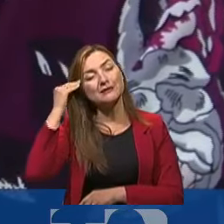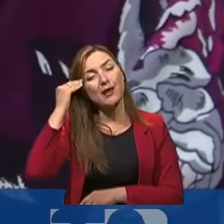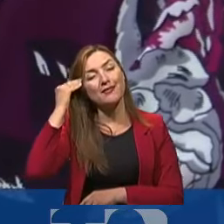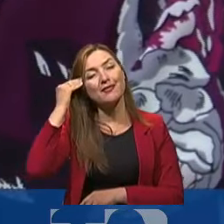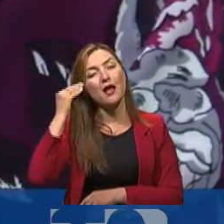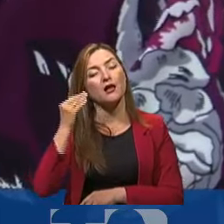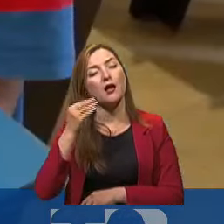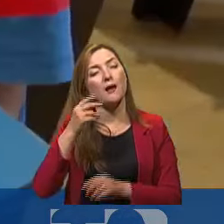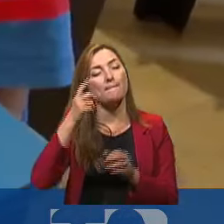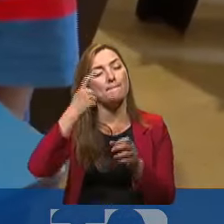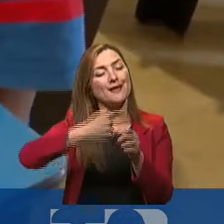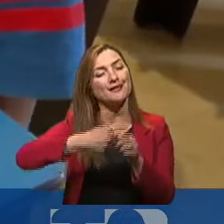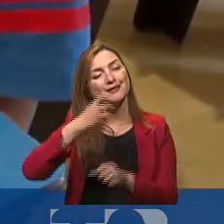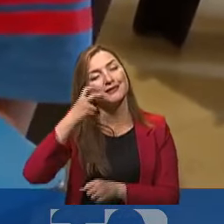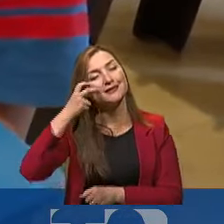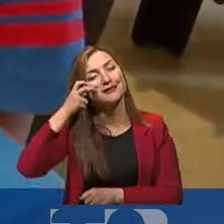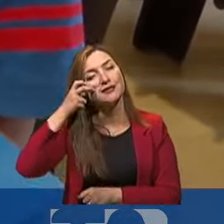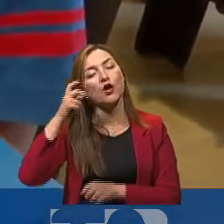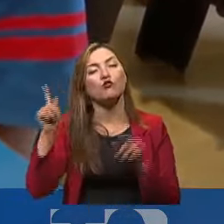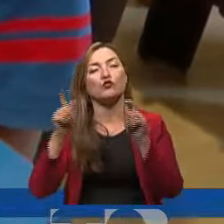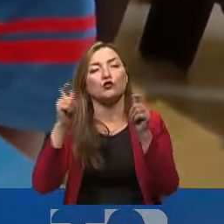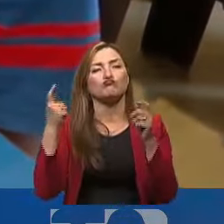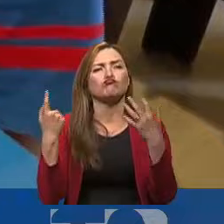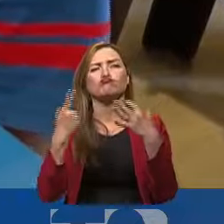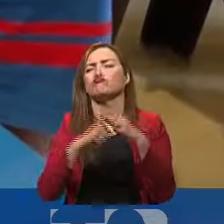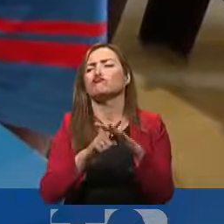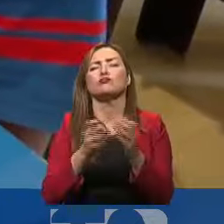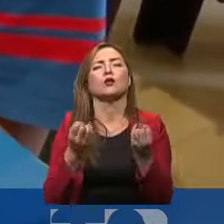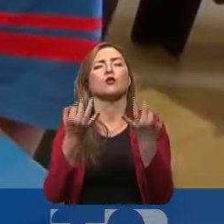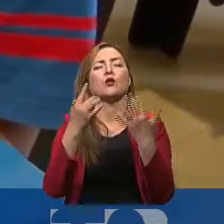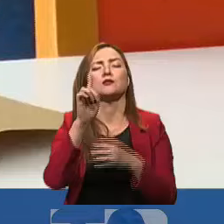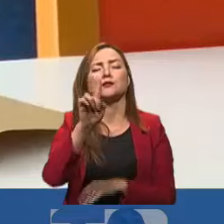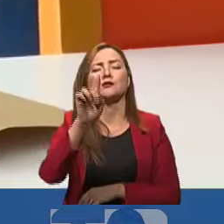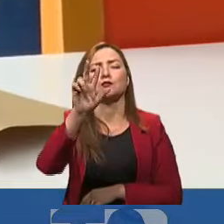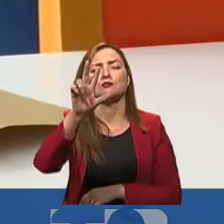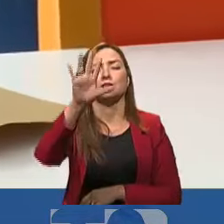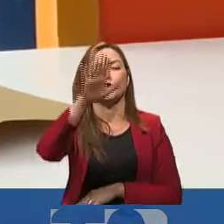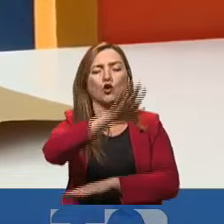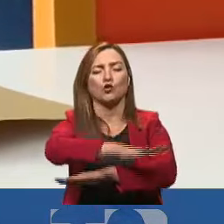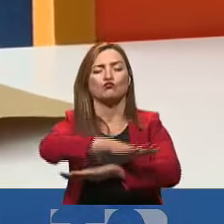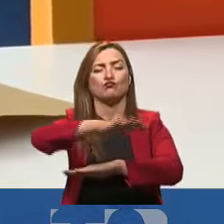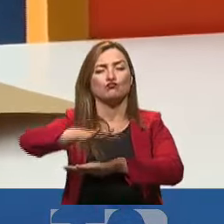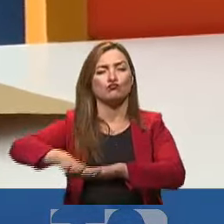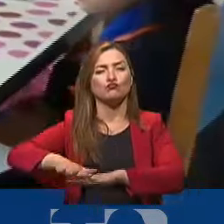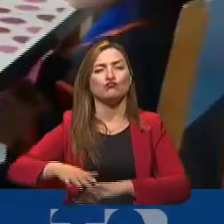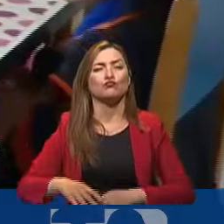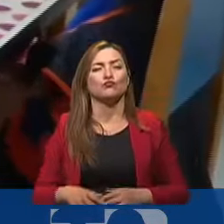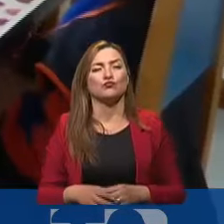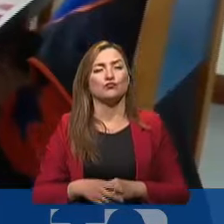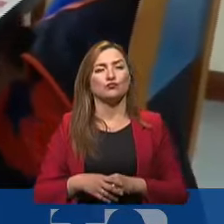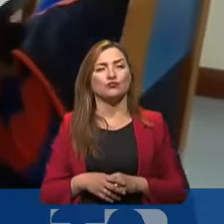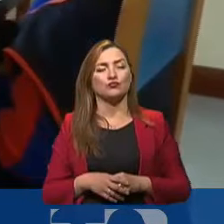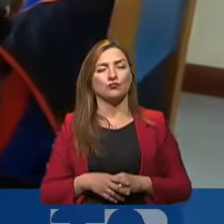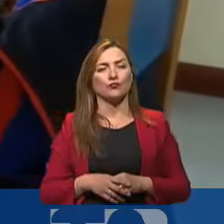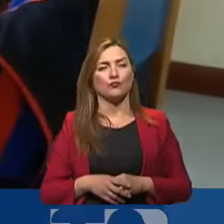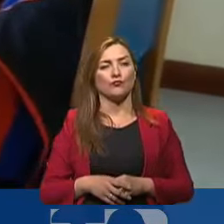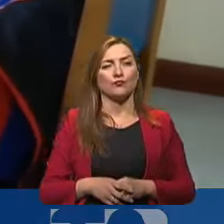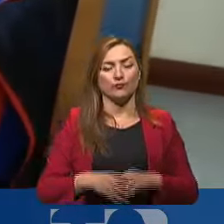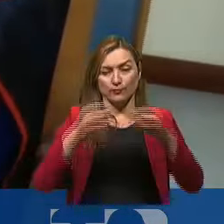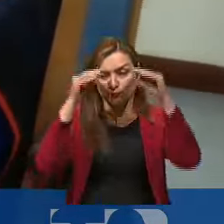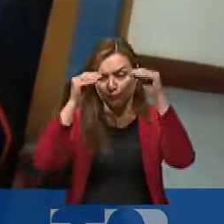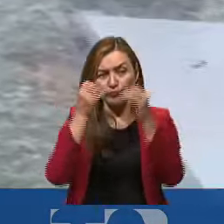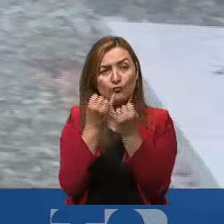tenemos síndrome de Down. La fundación acoge aproximadamente a 135 alumnos con síndrome de Down. Aquí les enseñan a